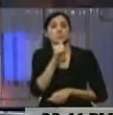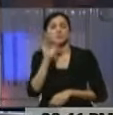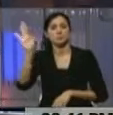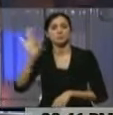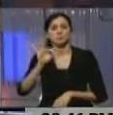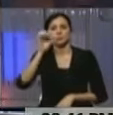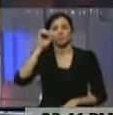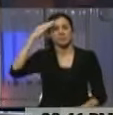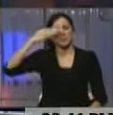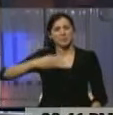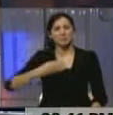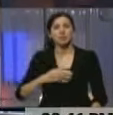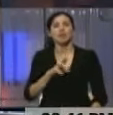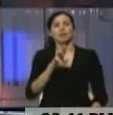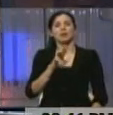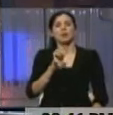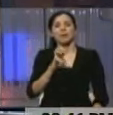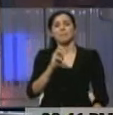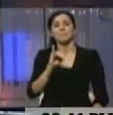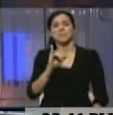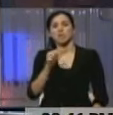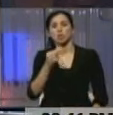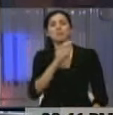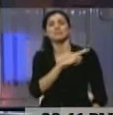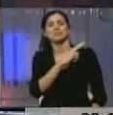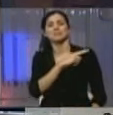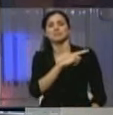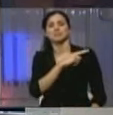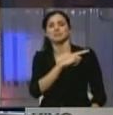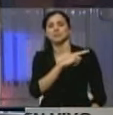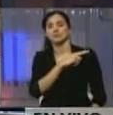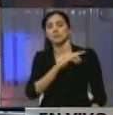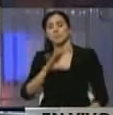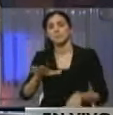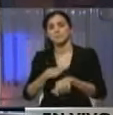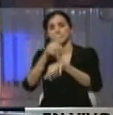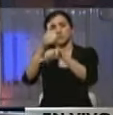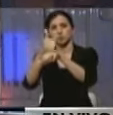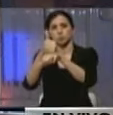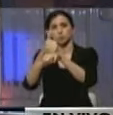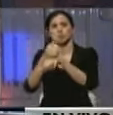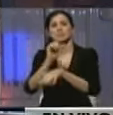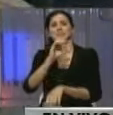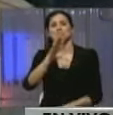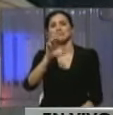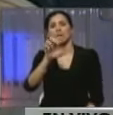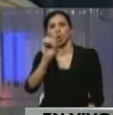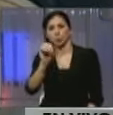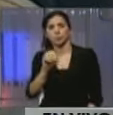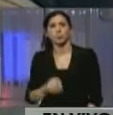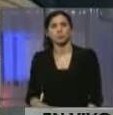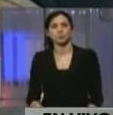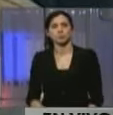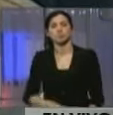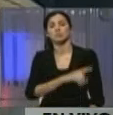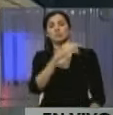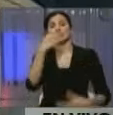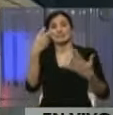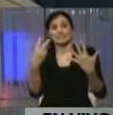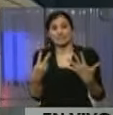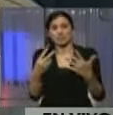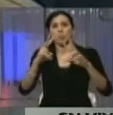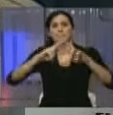almirante Remigio Ceballos, jefe de Estado Mayor de la CEO. Y el séptimo vértice, muy importante, investigación y